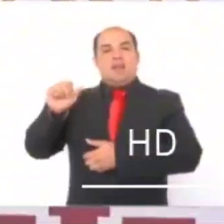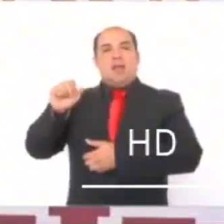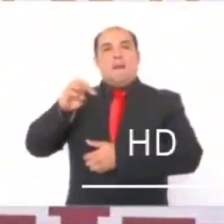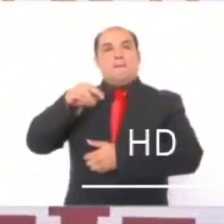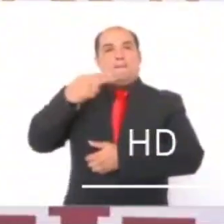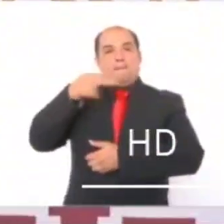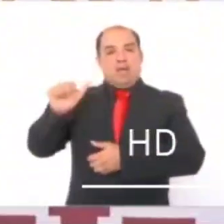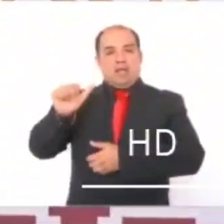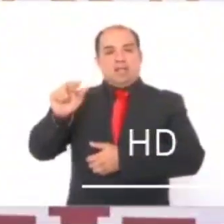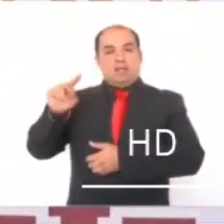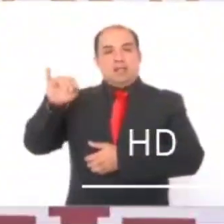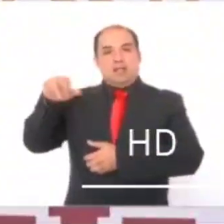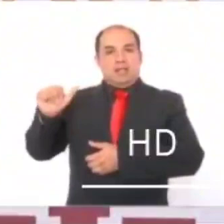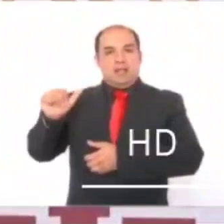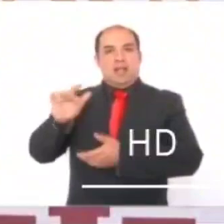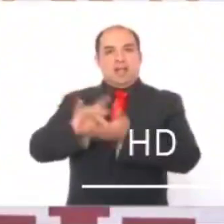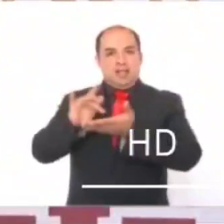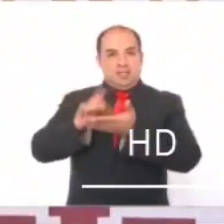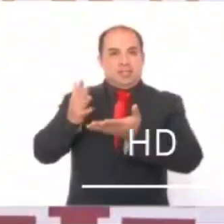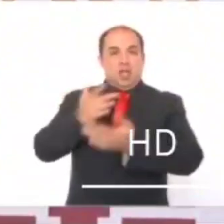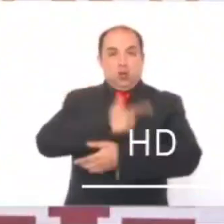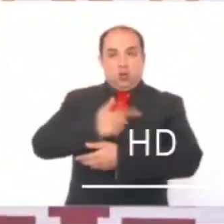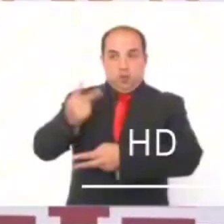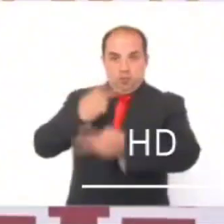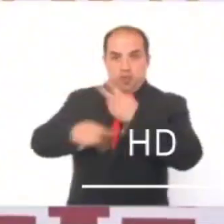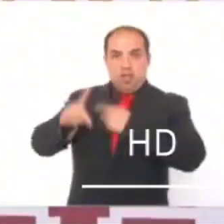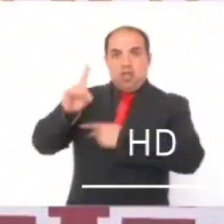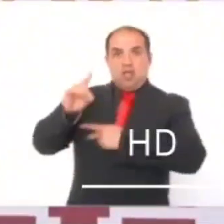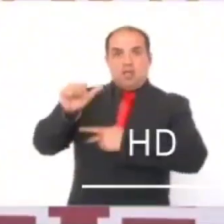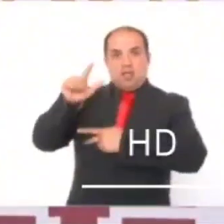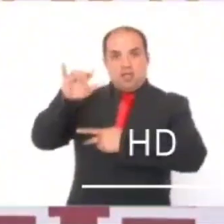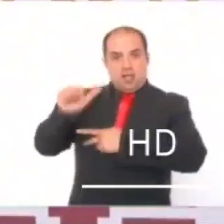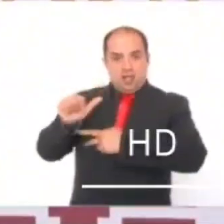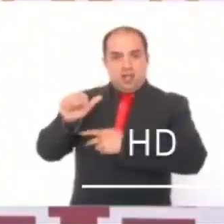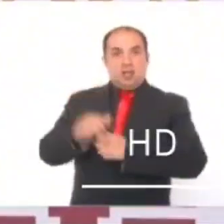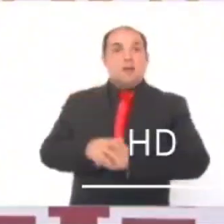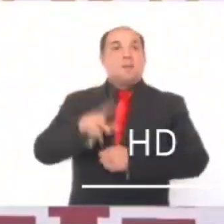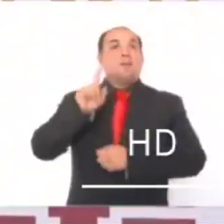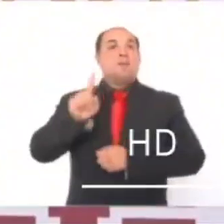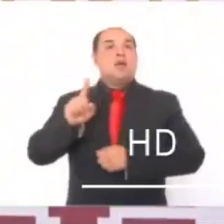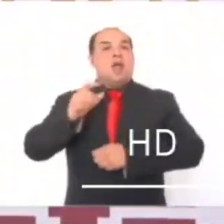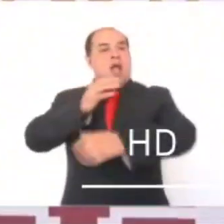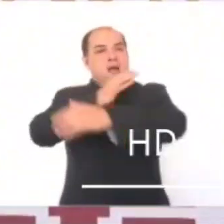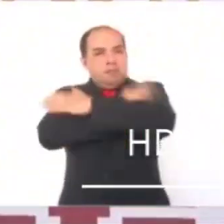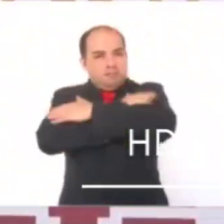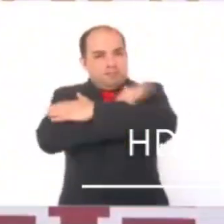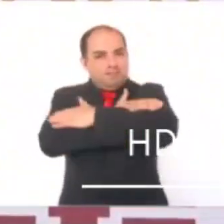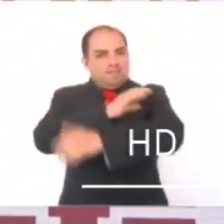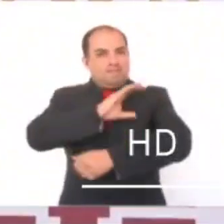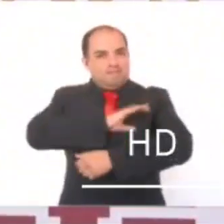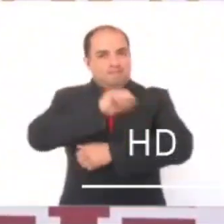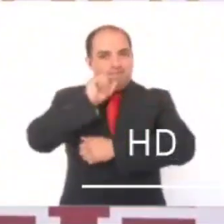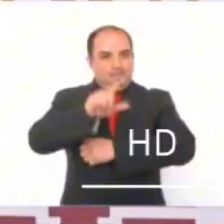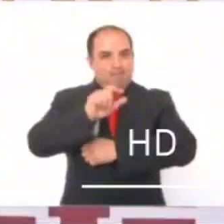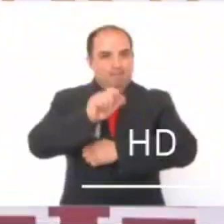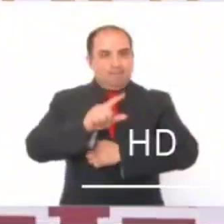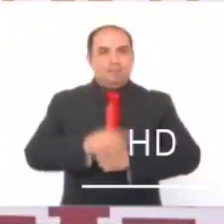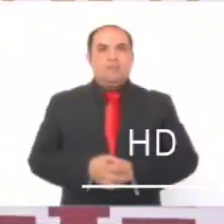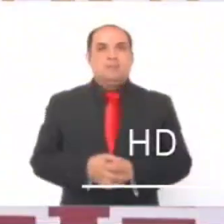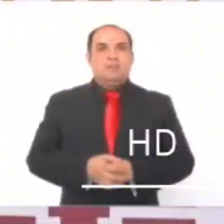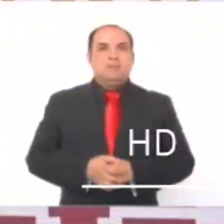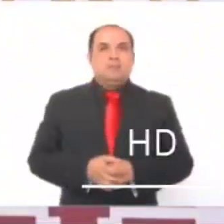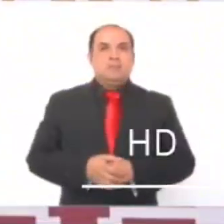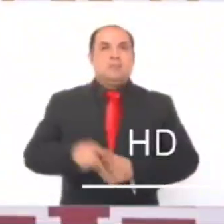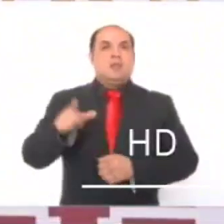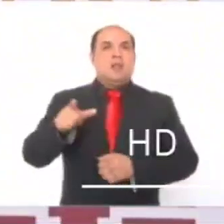Daniela. Qué gusto que esté aquí nuestra querida Daniela. Pero quiero abrazar con mucho cariño también a un gran